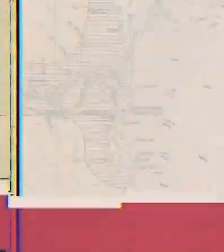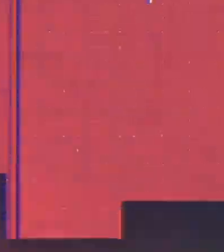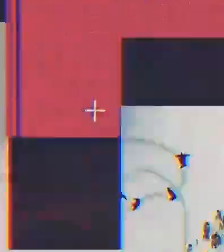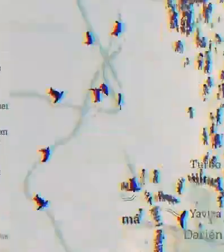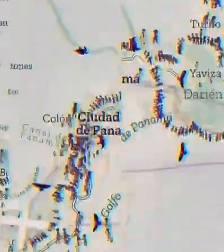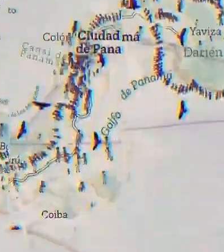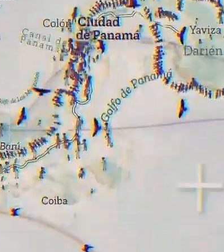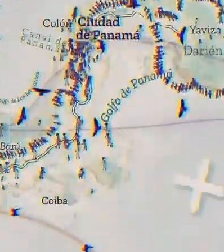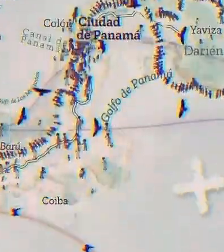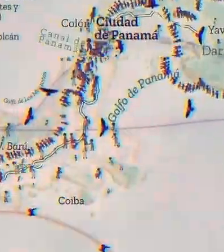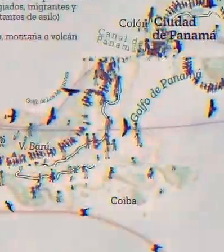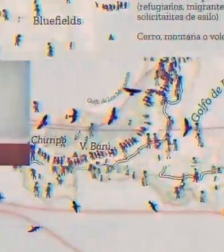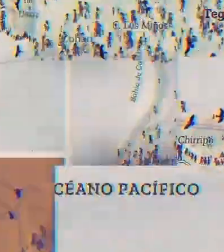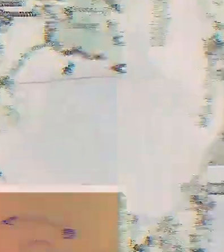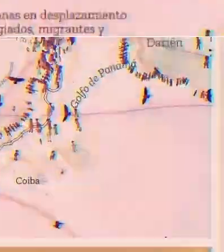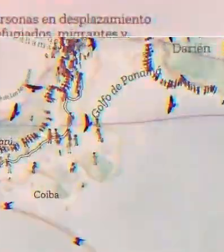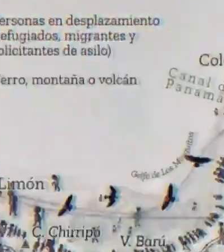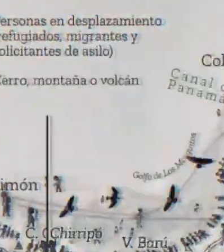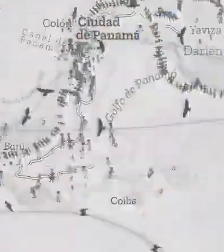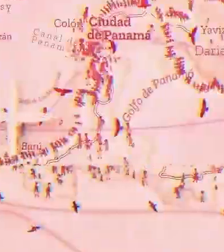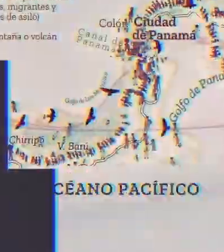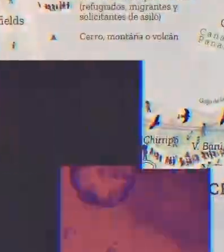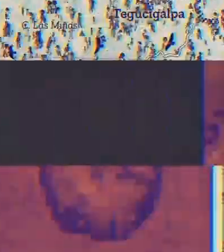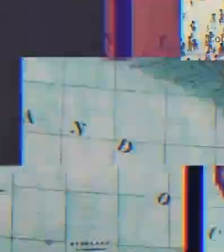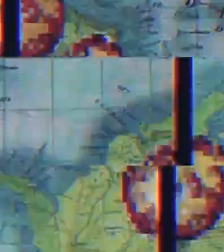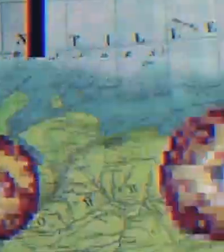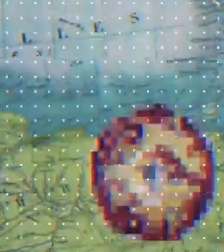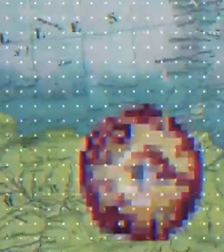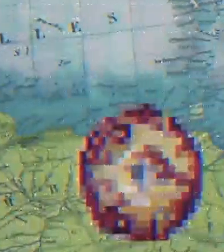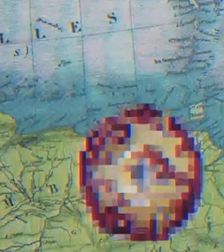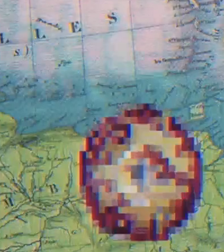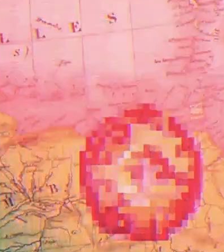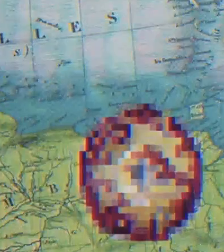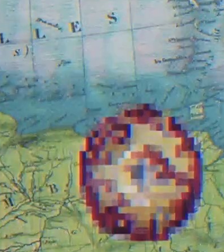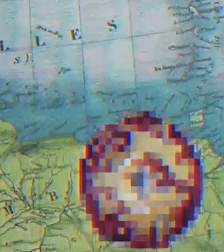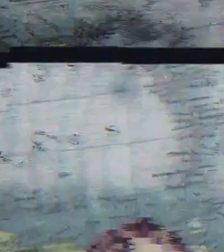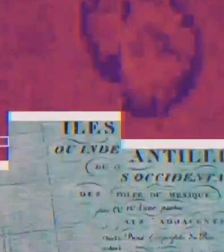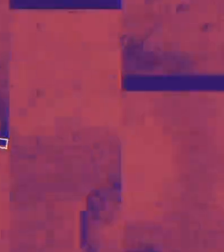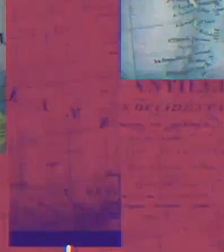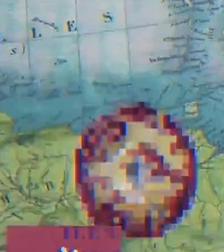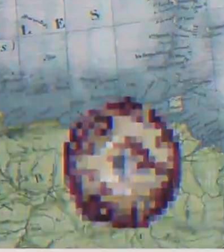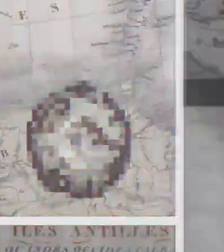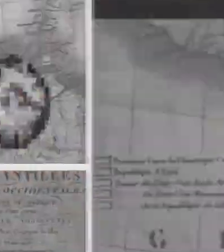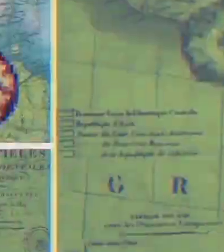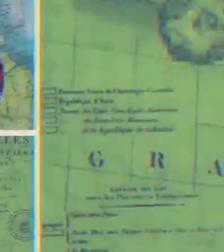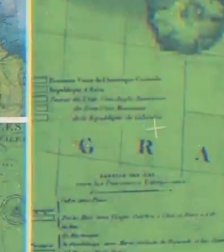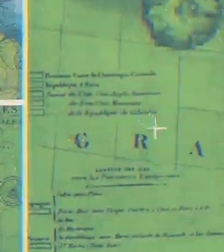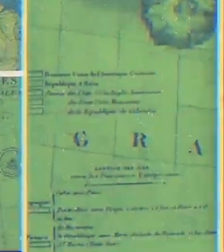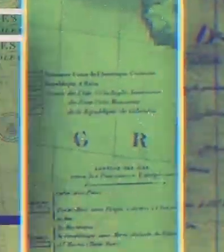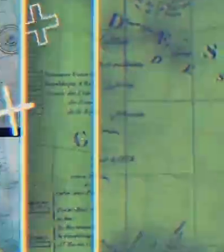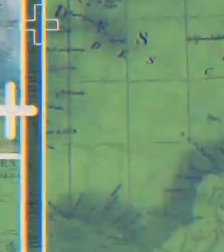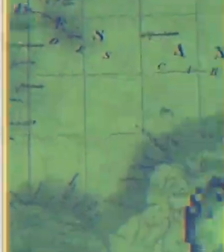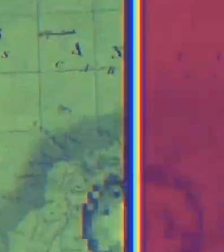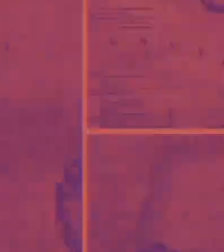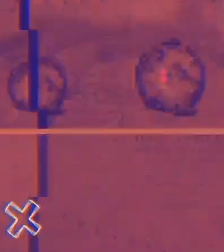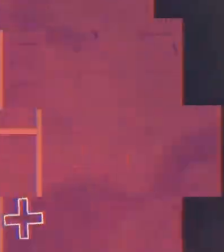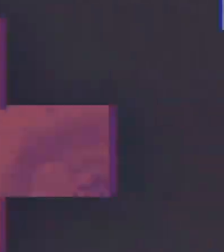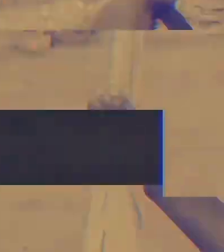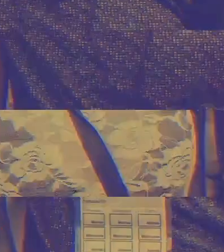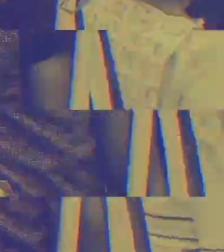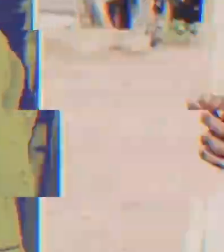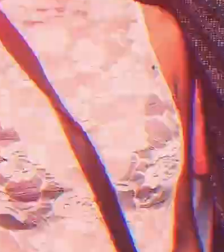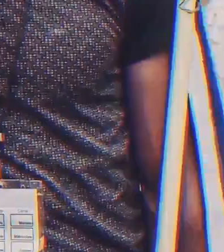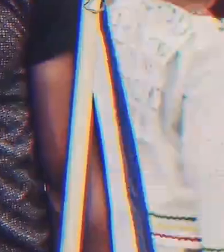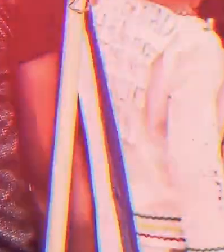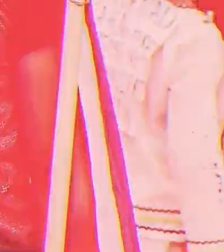comprender que más que la suma de los pequeños países que conforman la franja territorial entre el norte y el sur de nuestro continente Centroamérica es